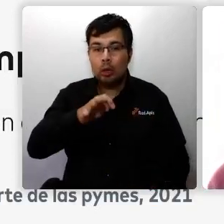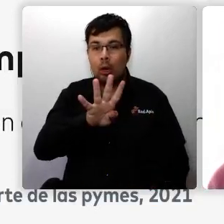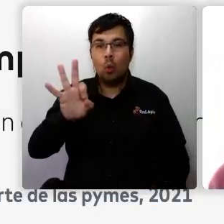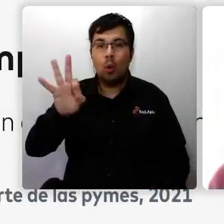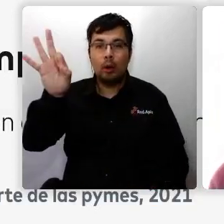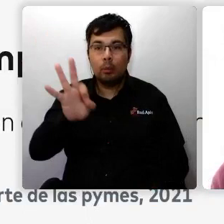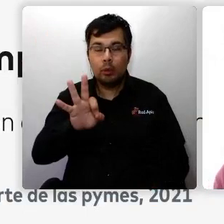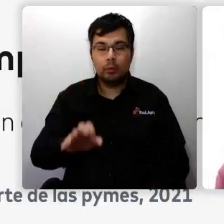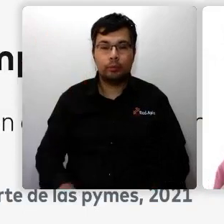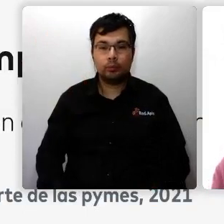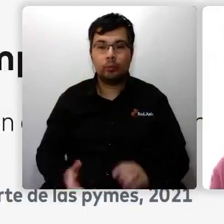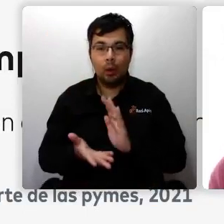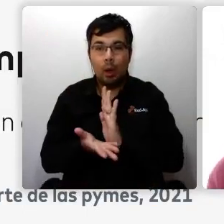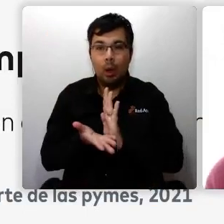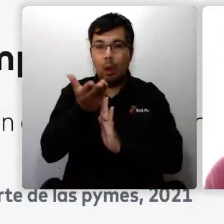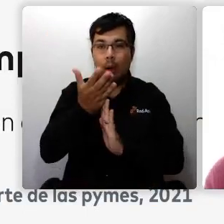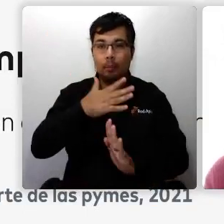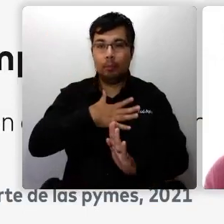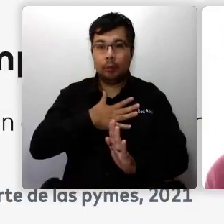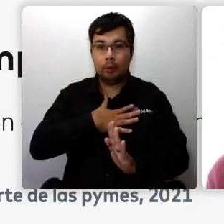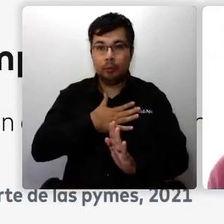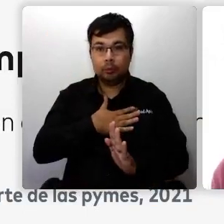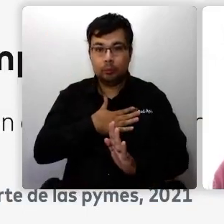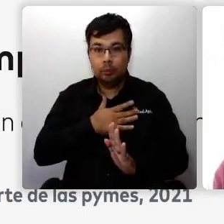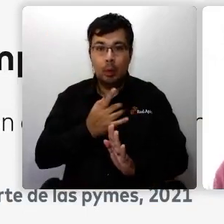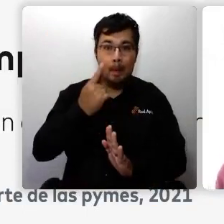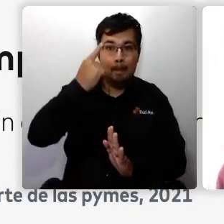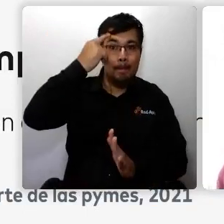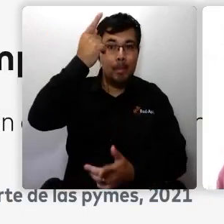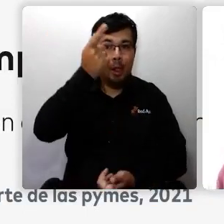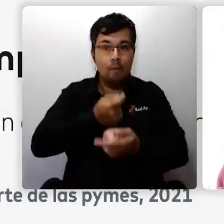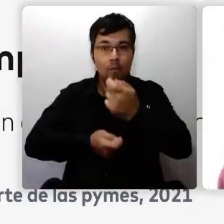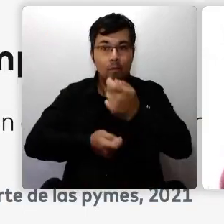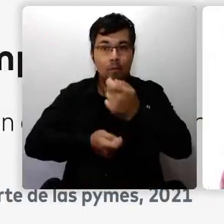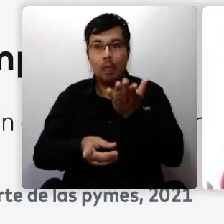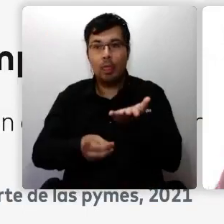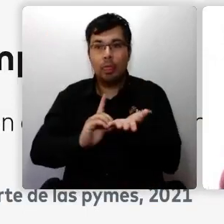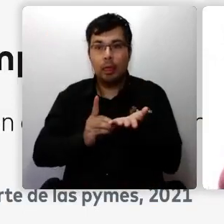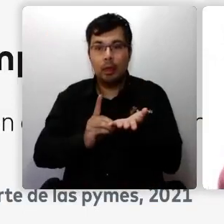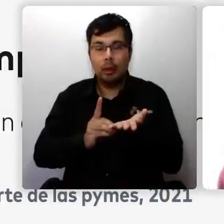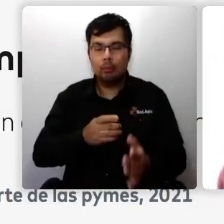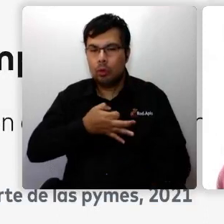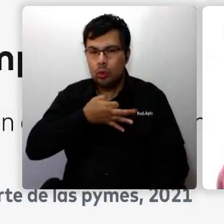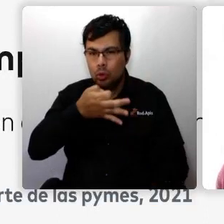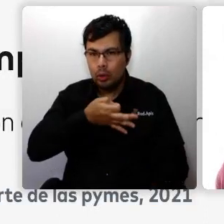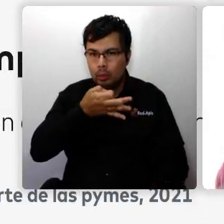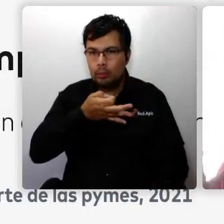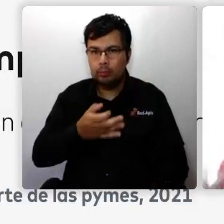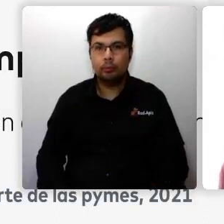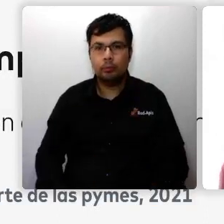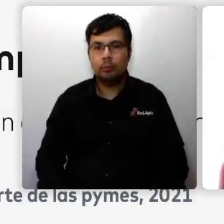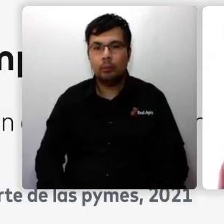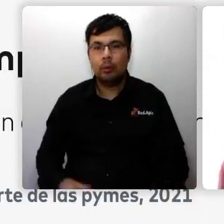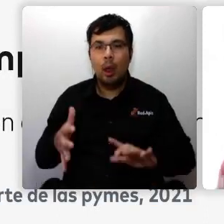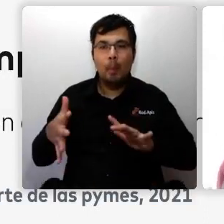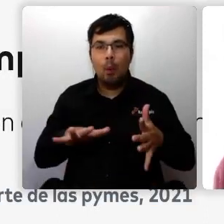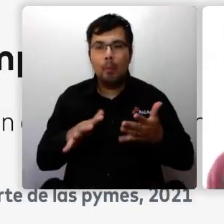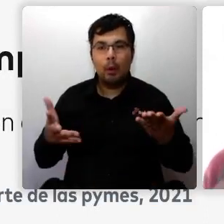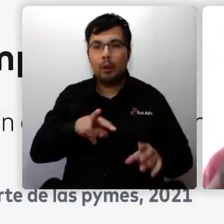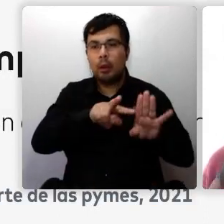aumentado sus proporciones de ventas digitales. Por lo tanto, aquí lo que quiero mencionar es que, de alguna manera, esta tendencia